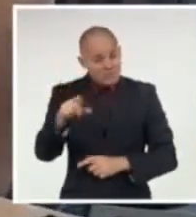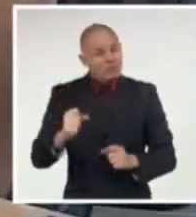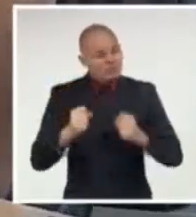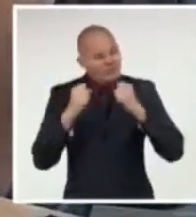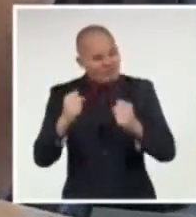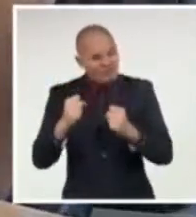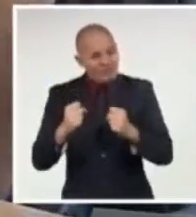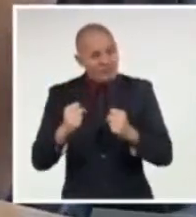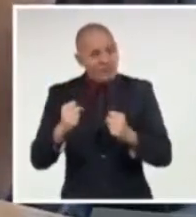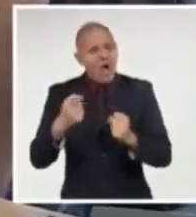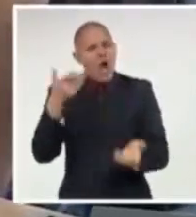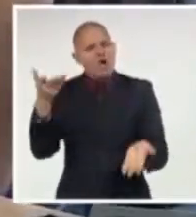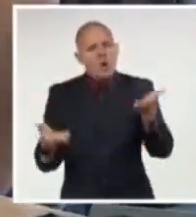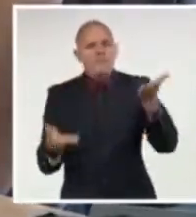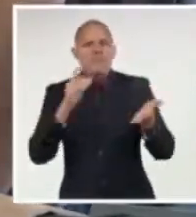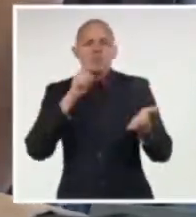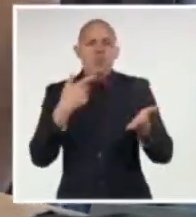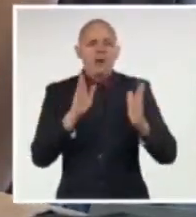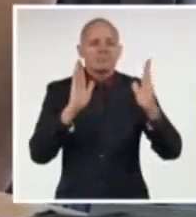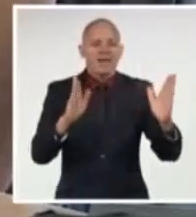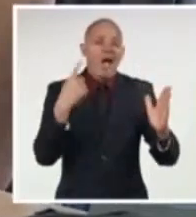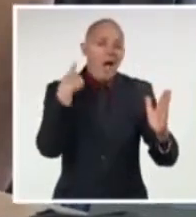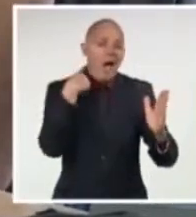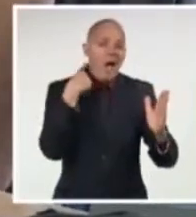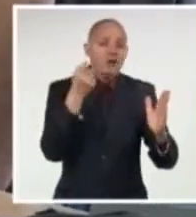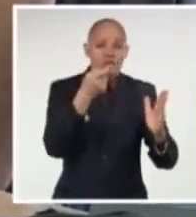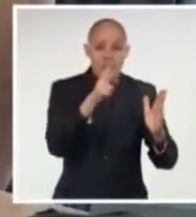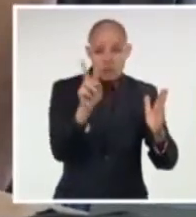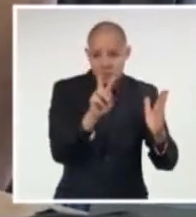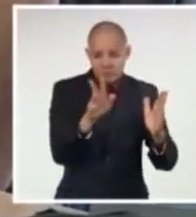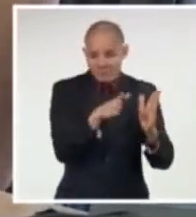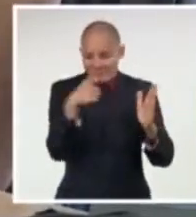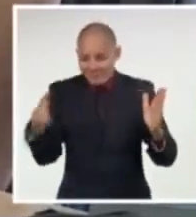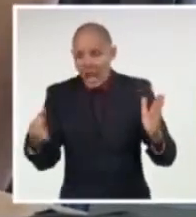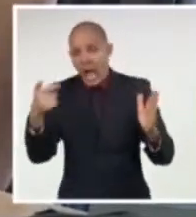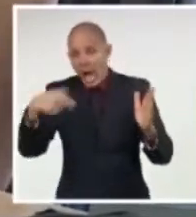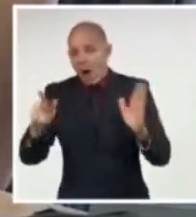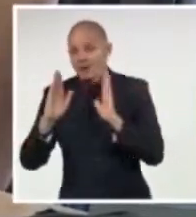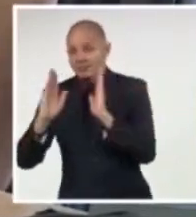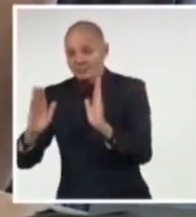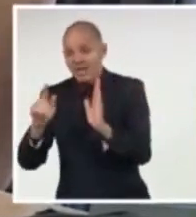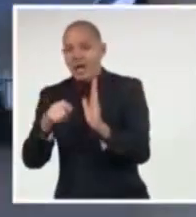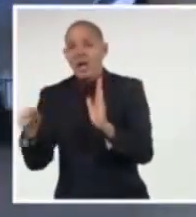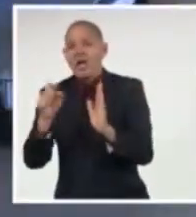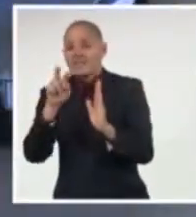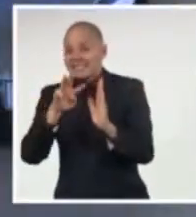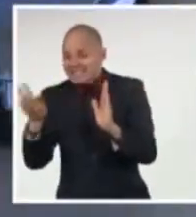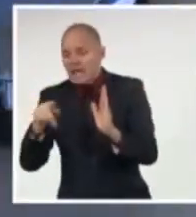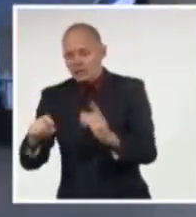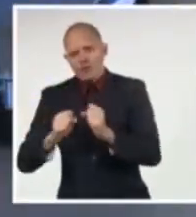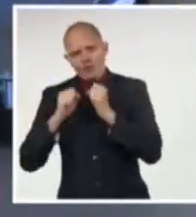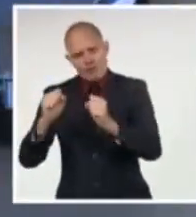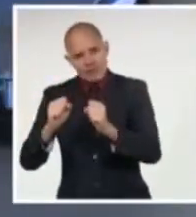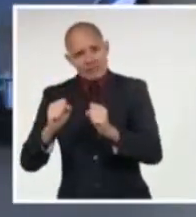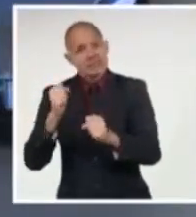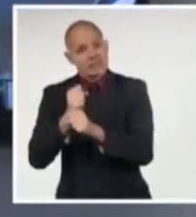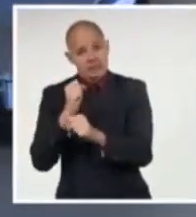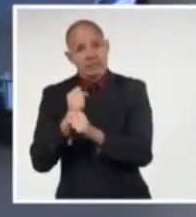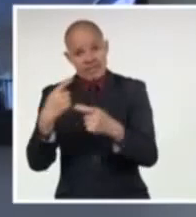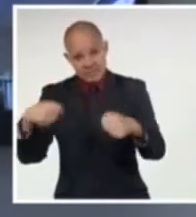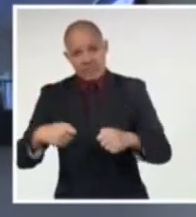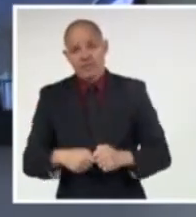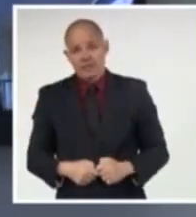es más fuerte en la práctica. Esto no es discurso, es un reto muchísimo más fuerte. Al concluir